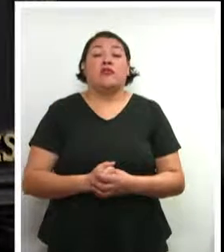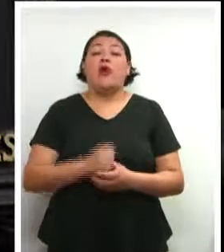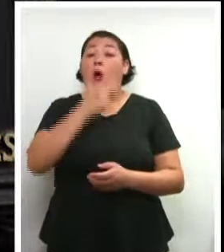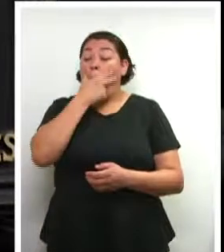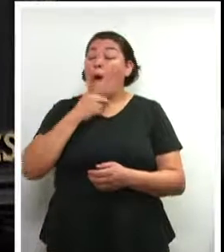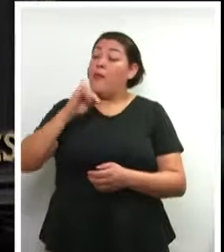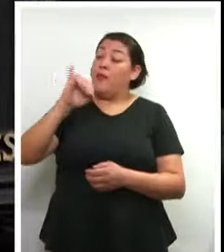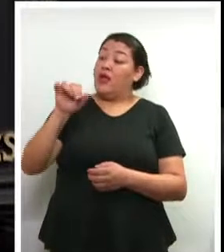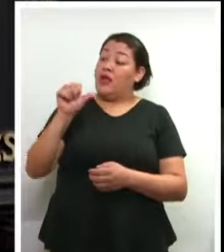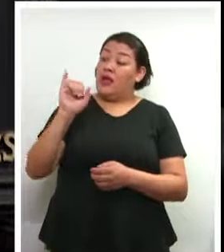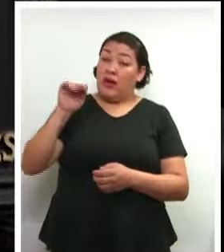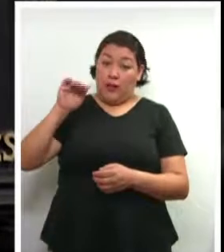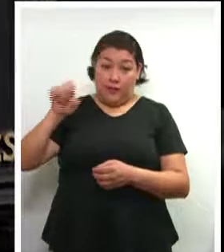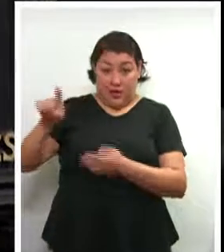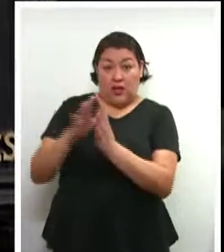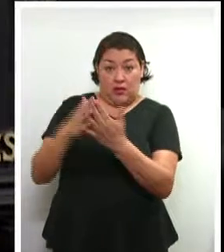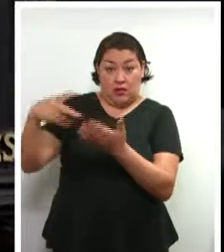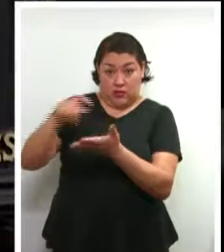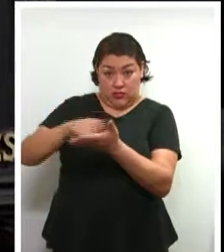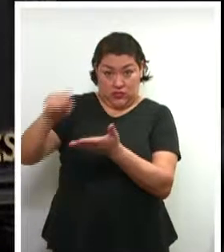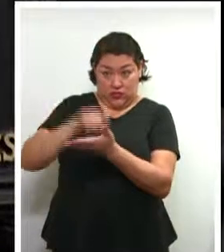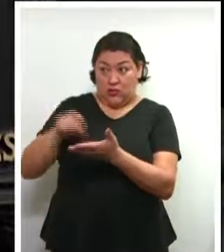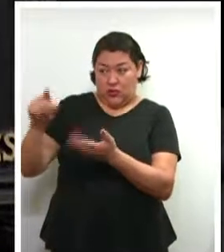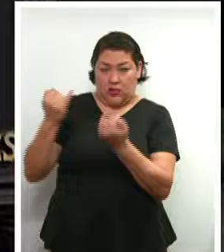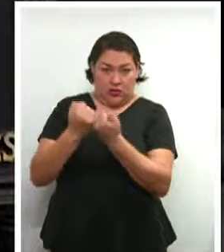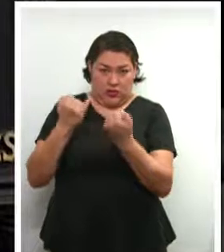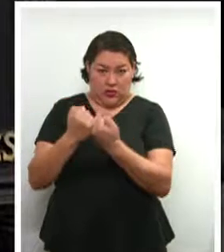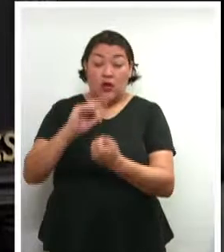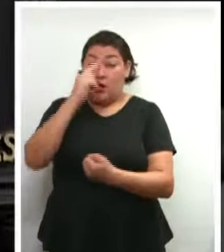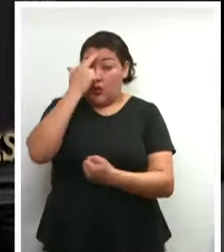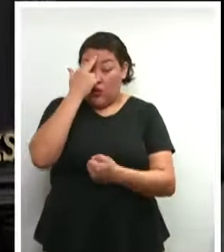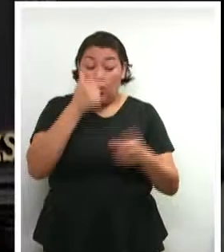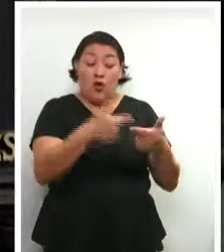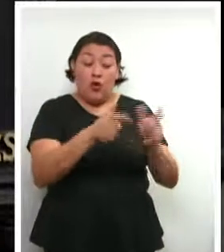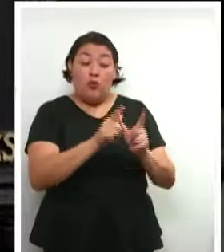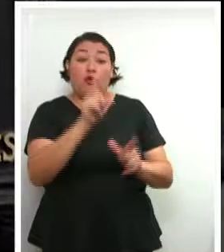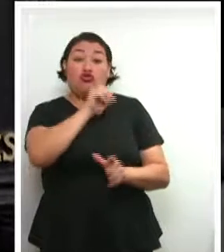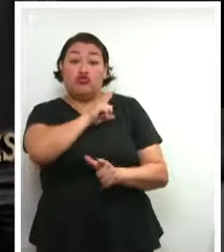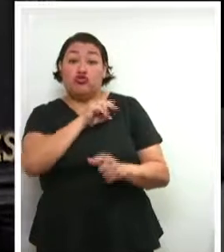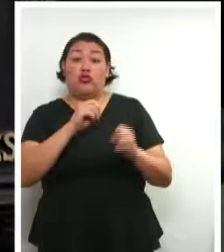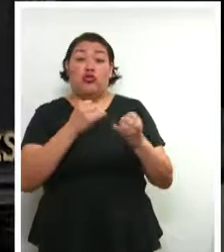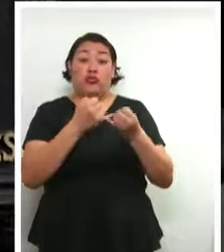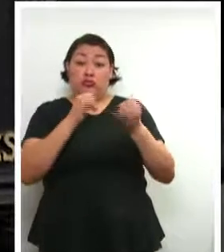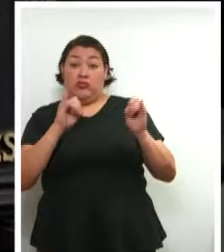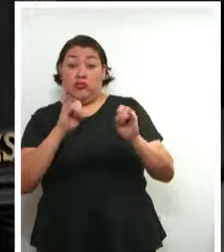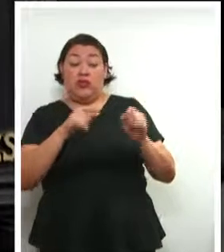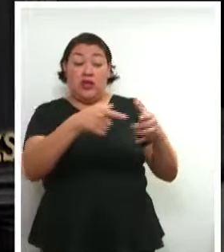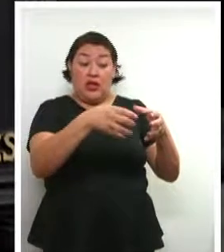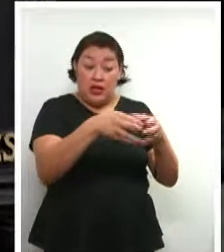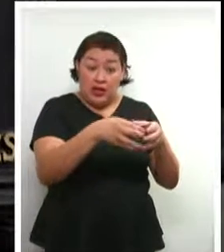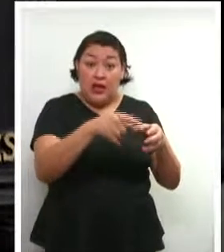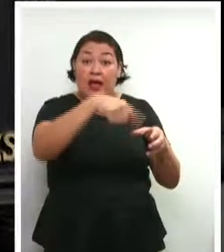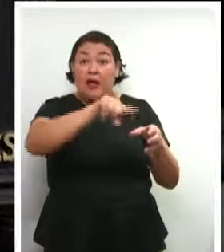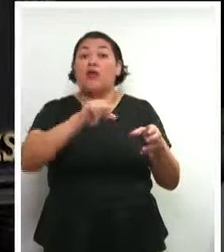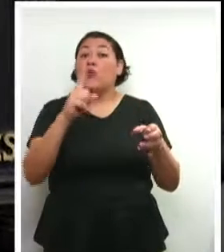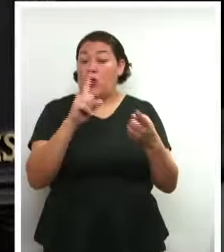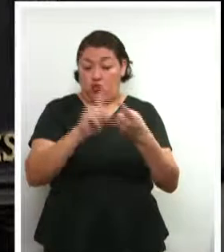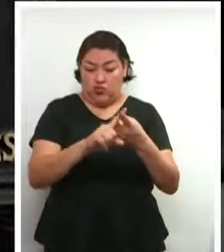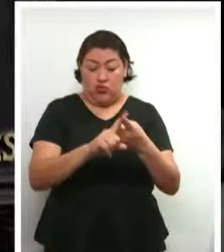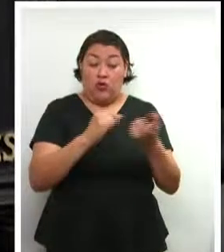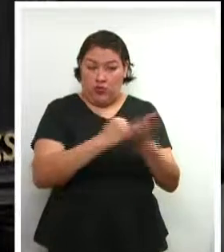Jaime Cárdenas en su libro, la autonomía o independencia, no exclusivamente formal, sino también